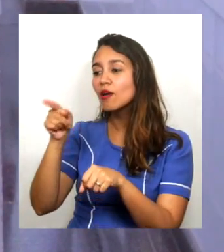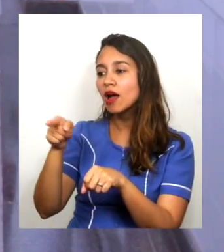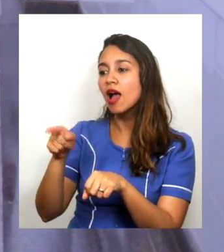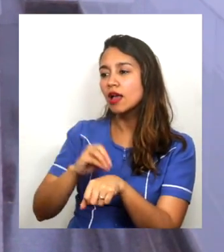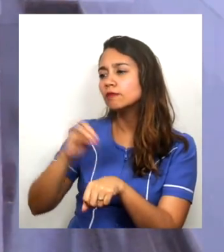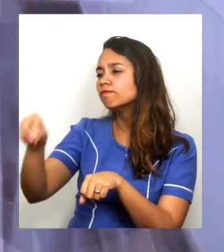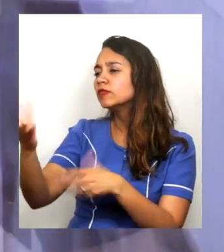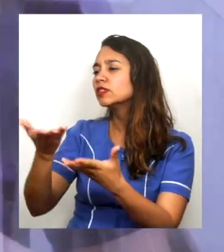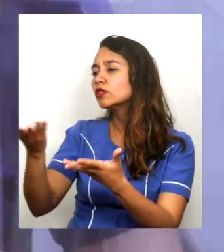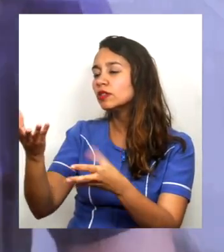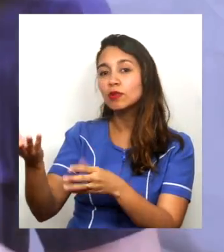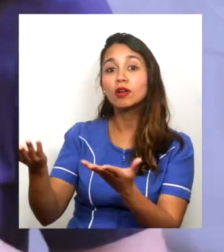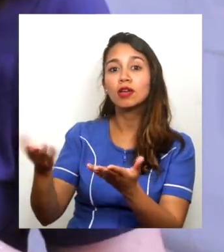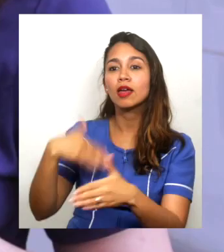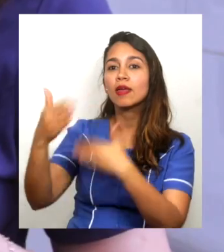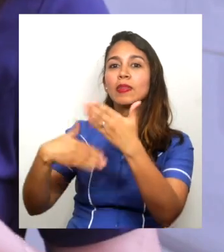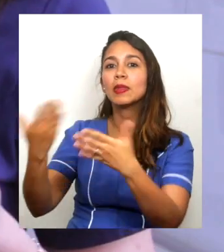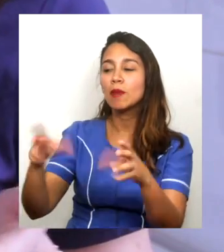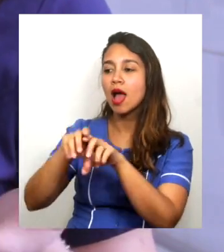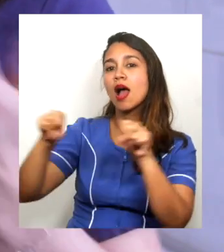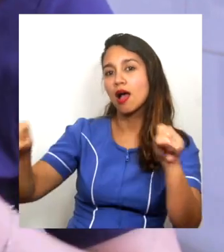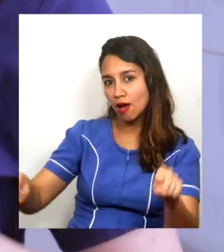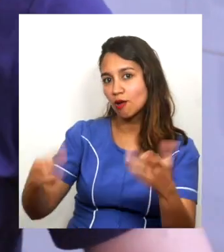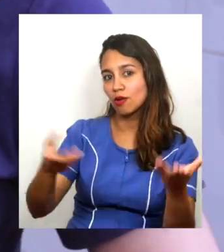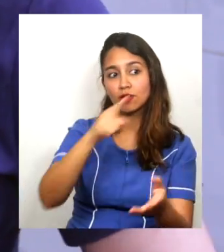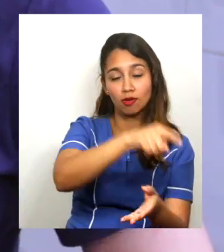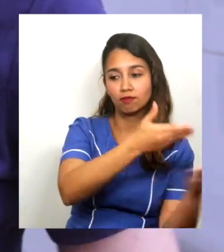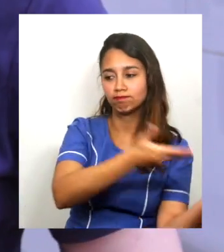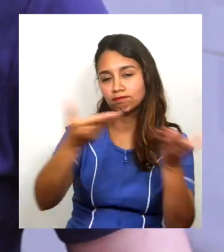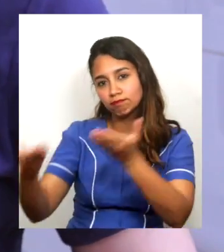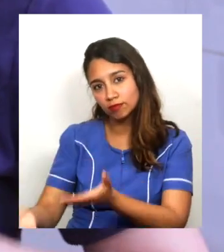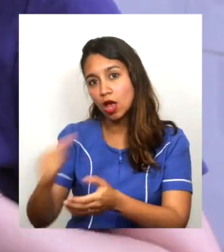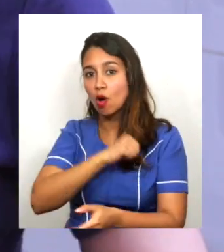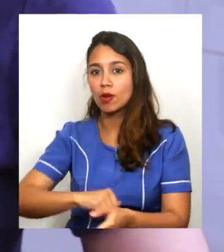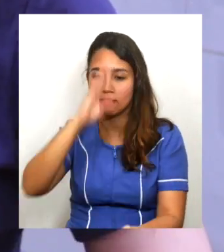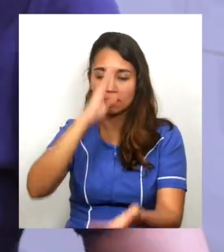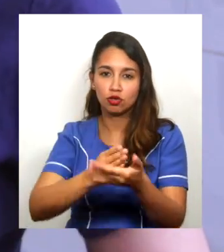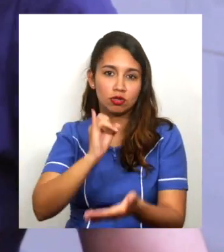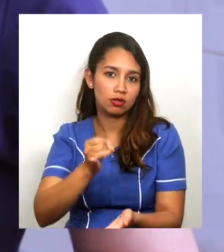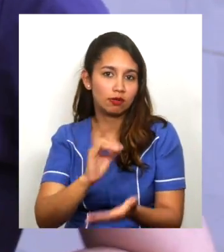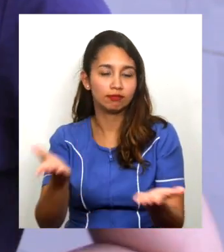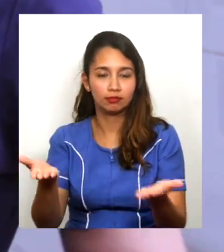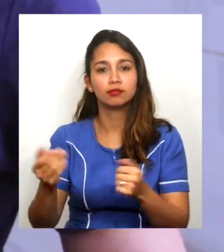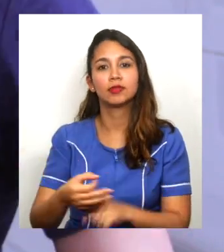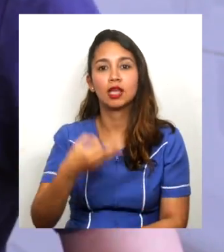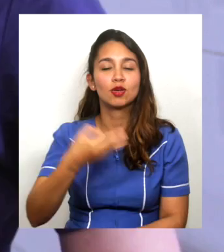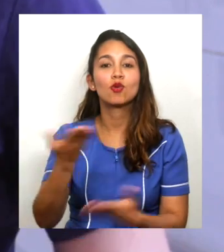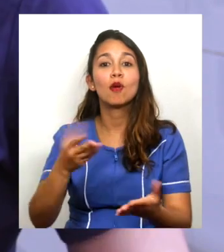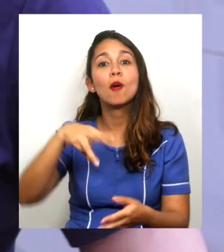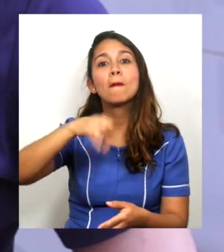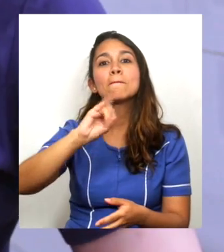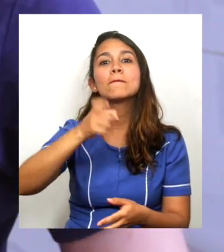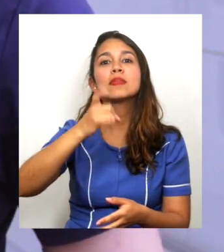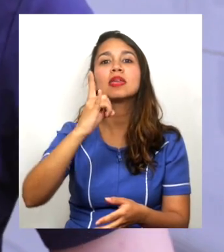y ahí nace, digamos, la necesidad de traslado del paciente para acá, para tomar la decisión de operarse y finalmente operarse acá, como es el caso de